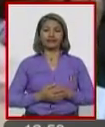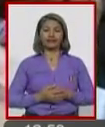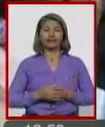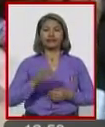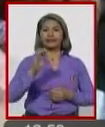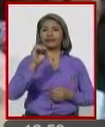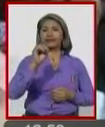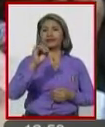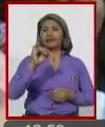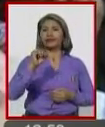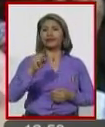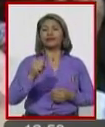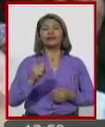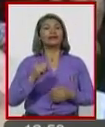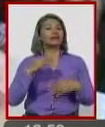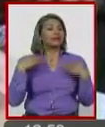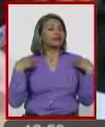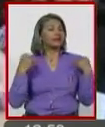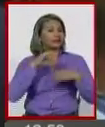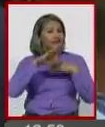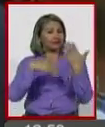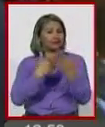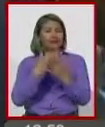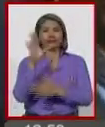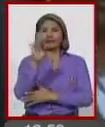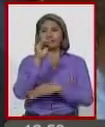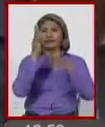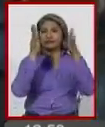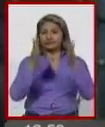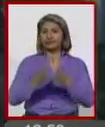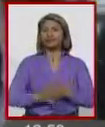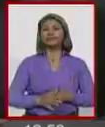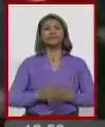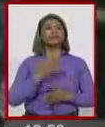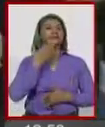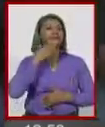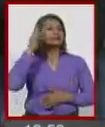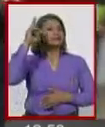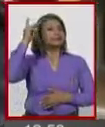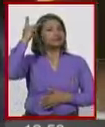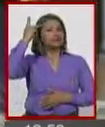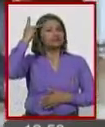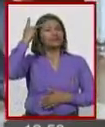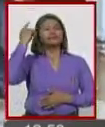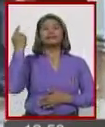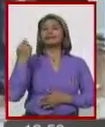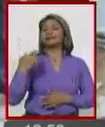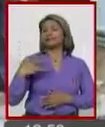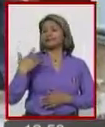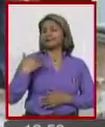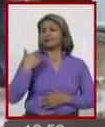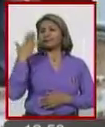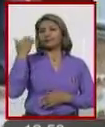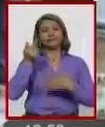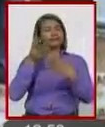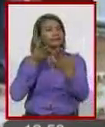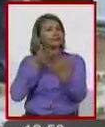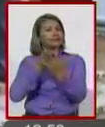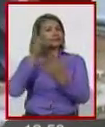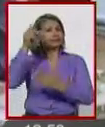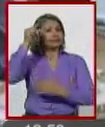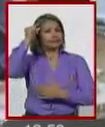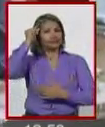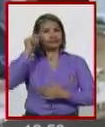un código saludable para todos los bolivianos y bolivianas. Denunciaron el manejo político y conspiración que siente el mandatario en contra